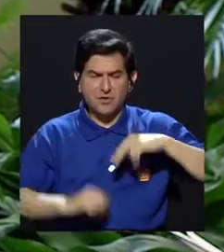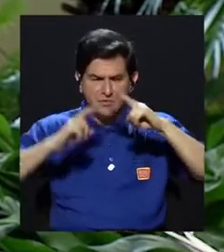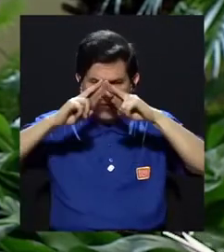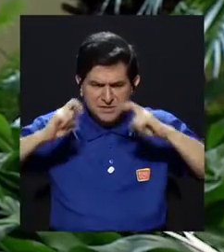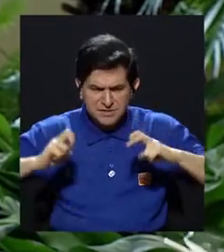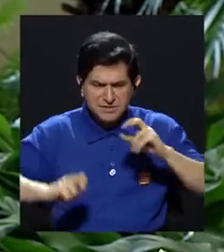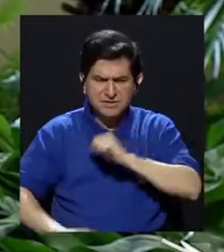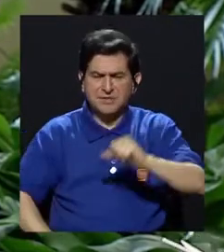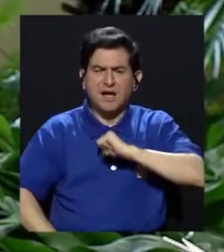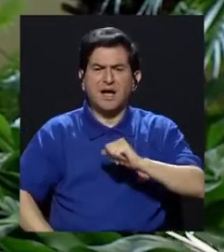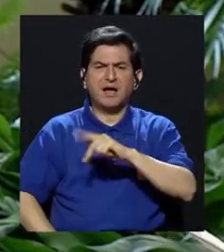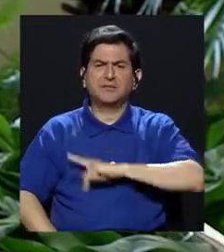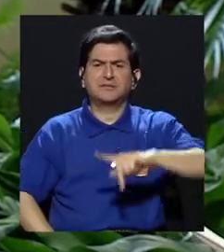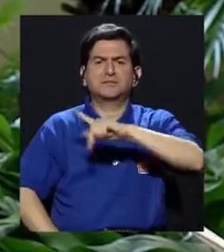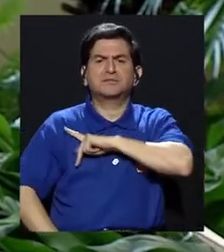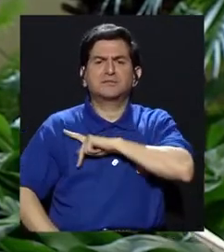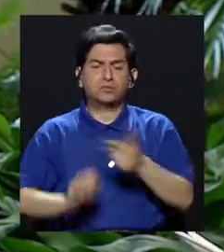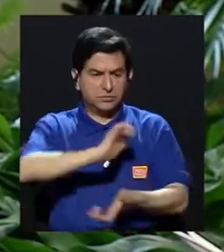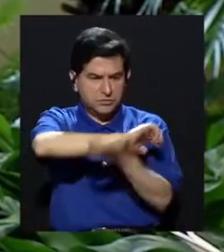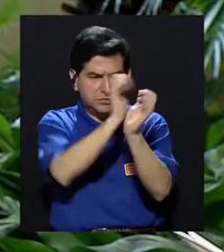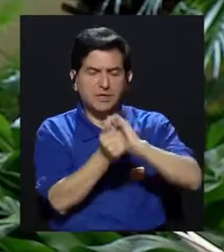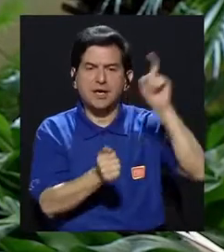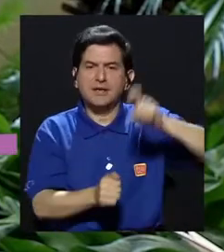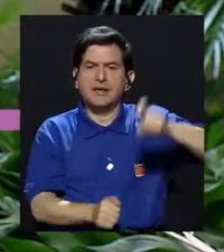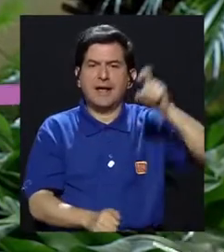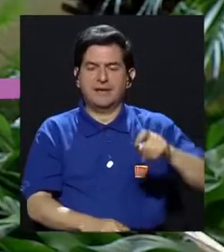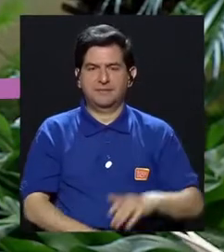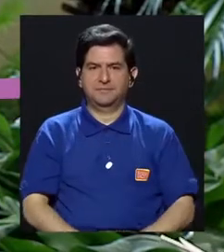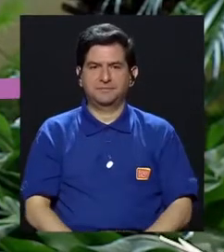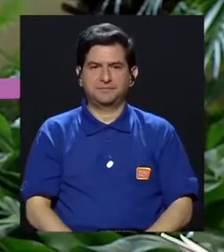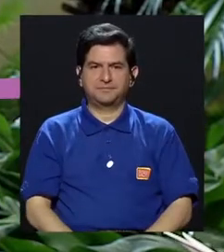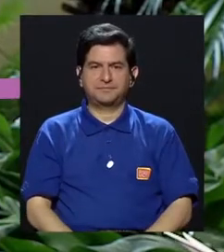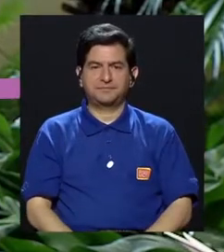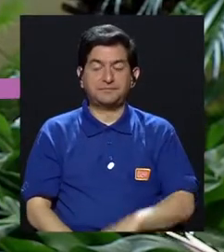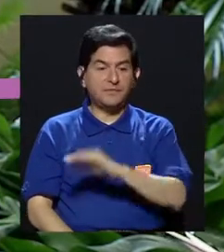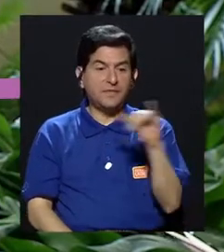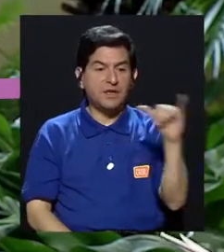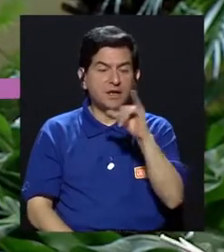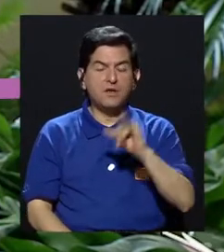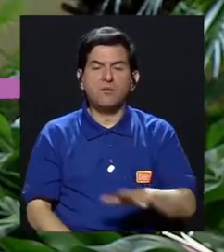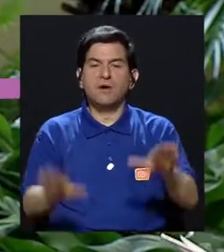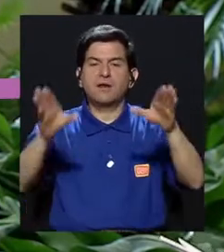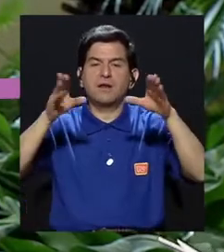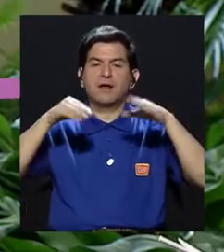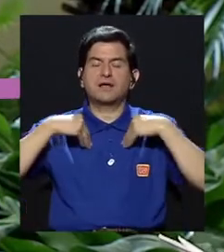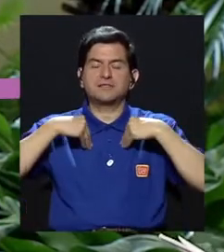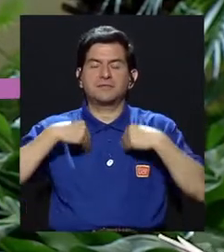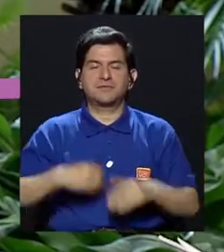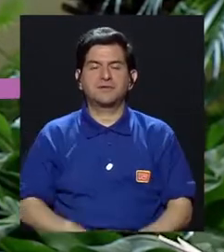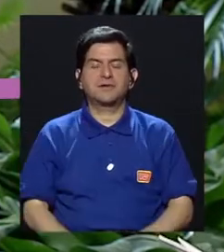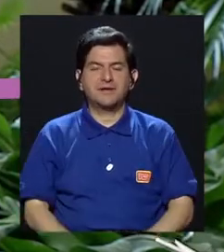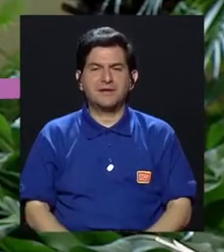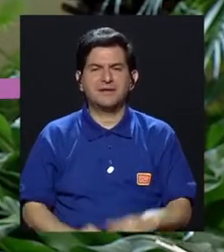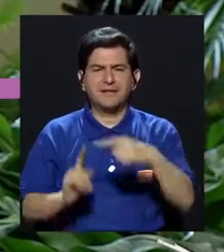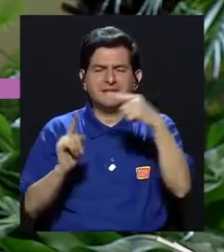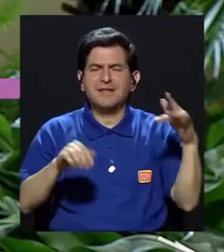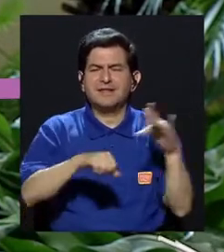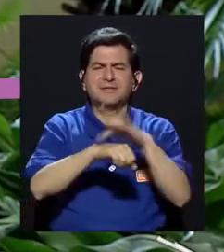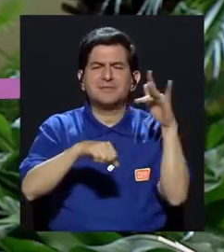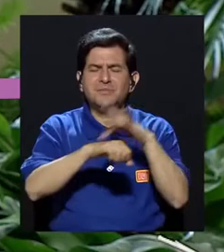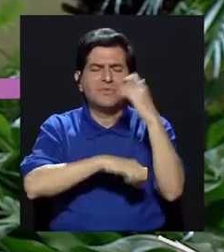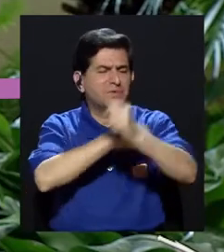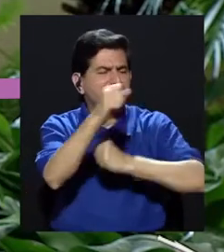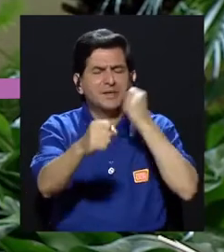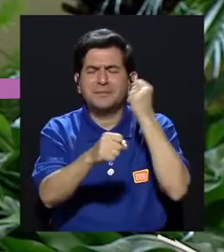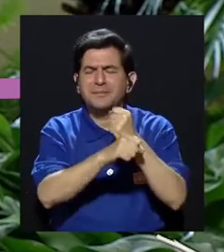nuestras actitudes personales, que hagamos los cambios necesarios y también reconocer de que está presente, decía, desde muy temprana